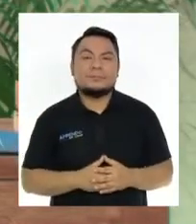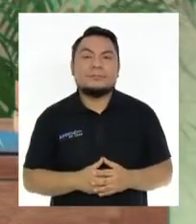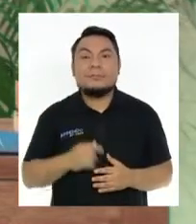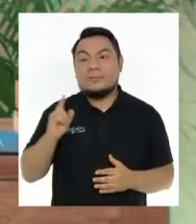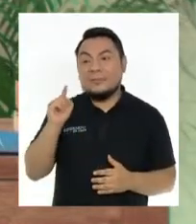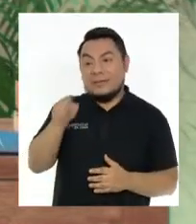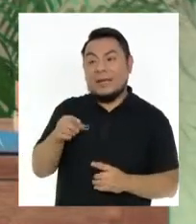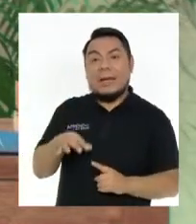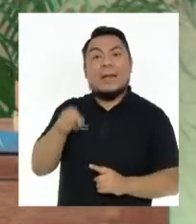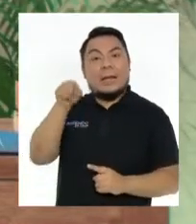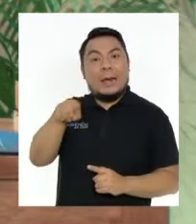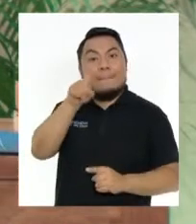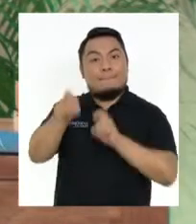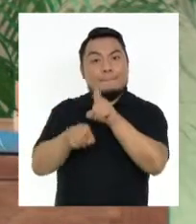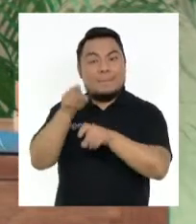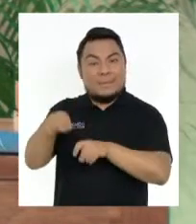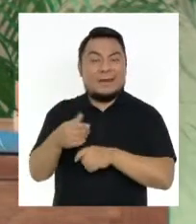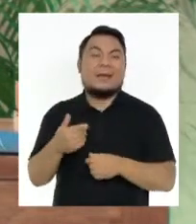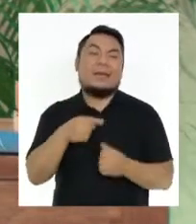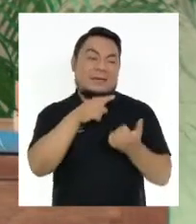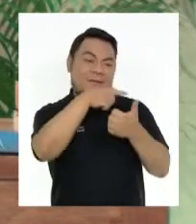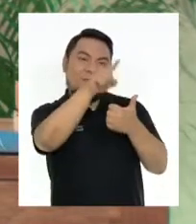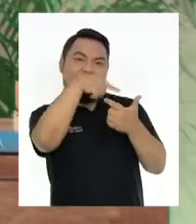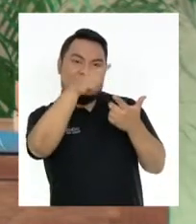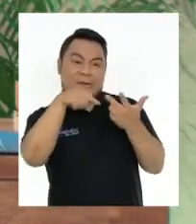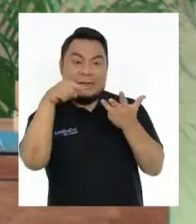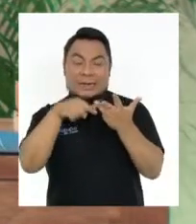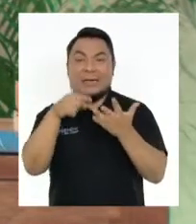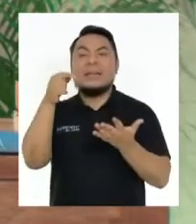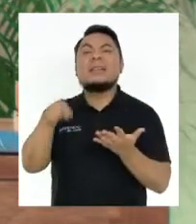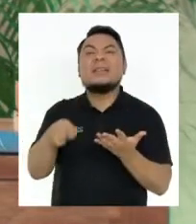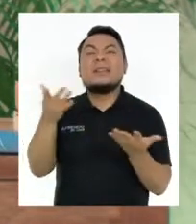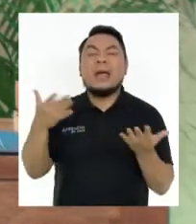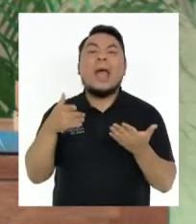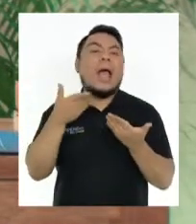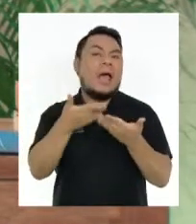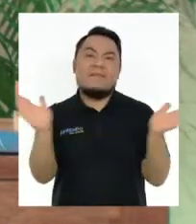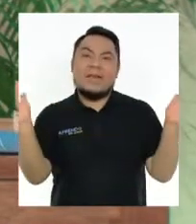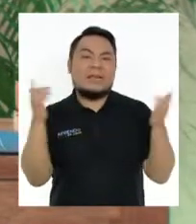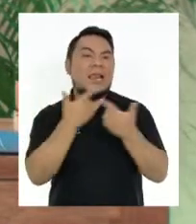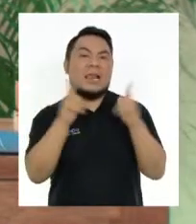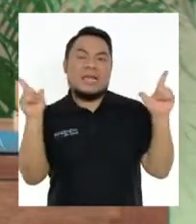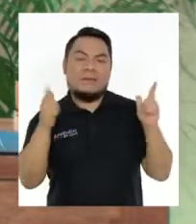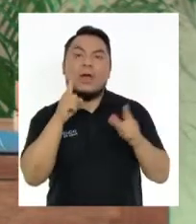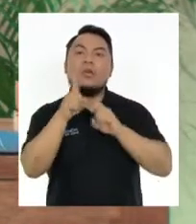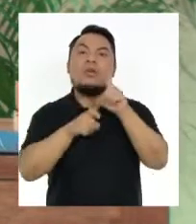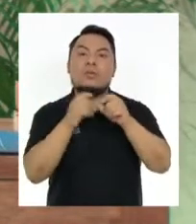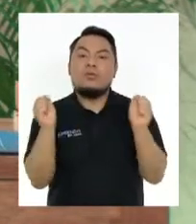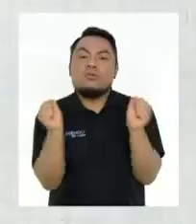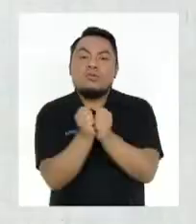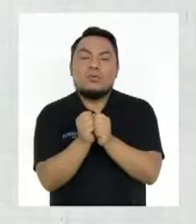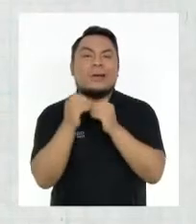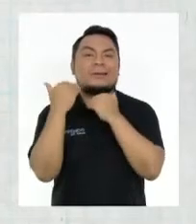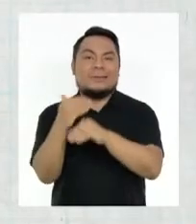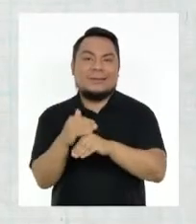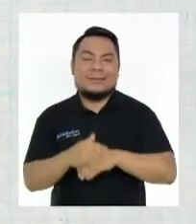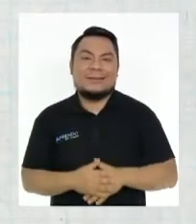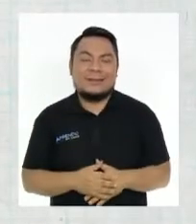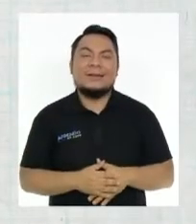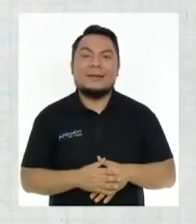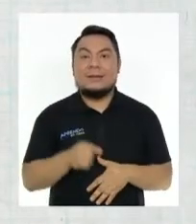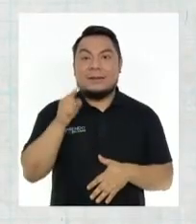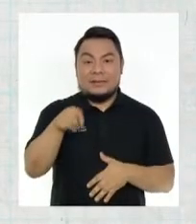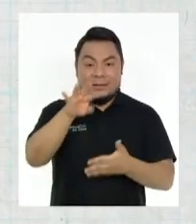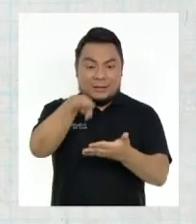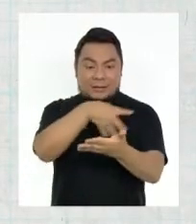esta pregunta, a diferencia de las anteriores, es la parte de la pregunta abierta que acompaña a la parte de pregunta cerrada. De la tabla y